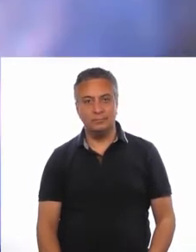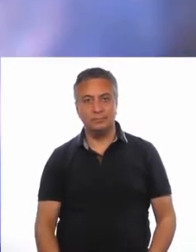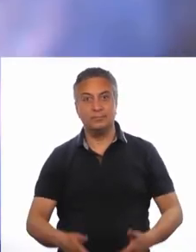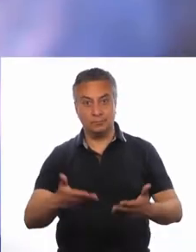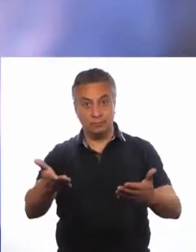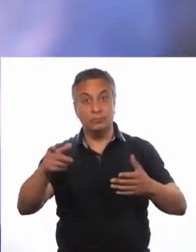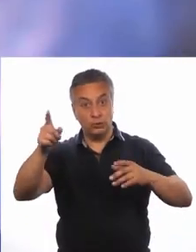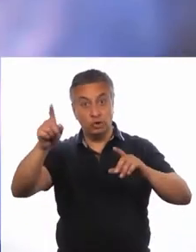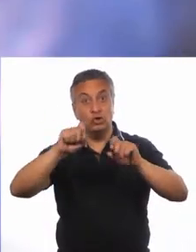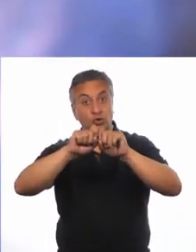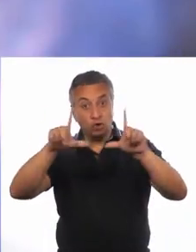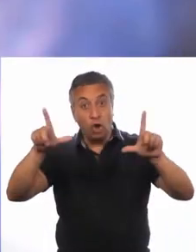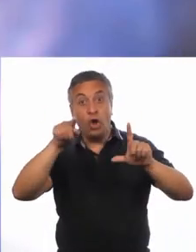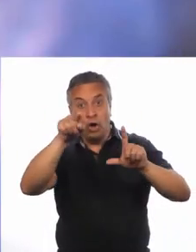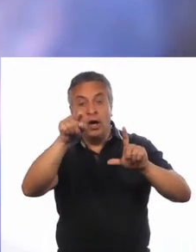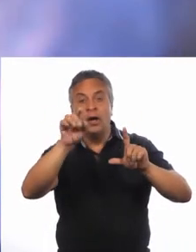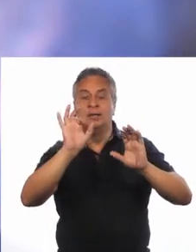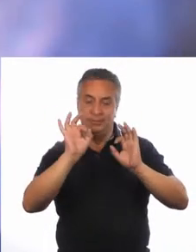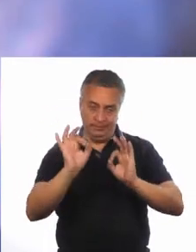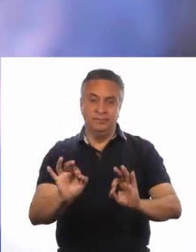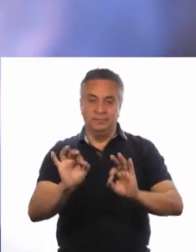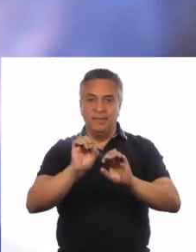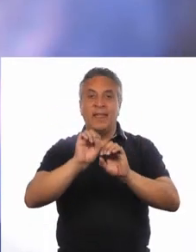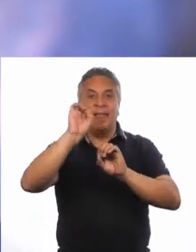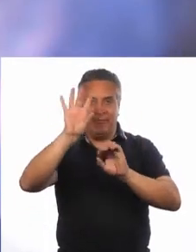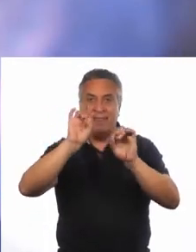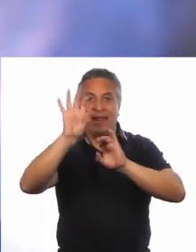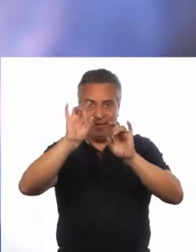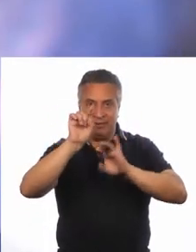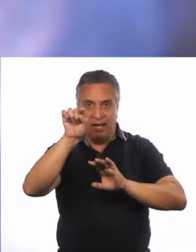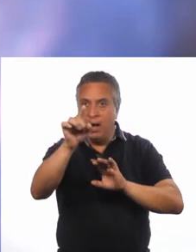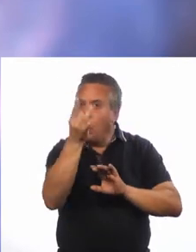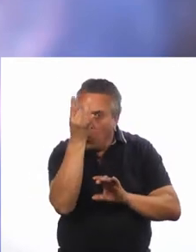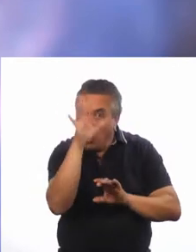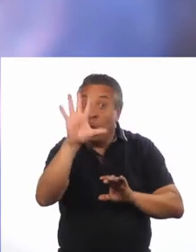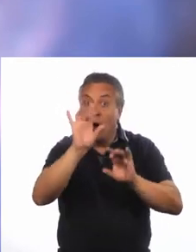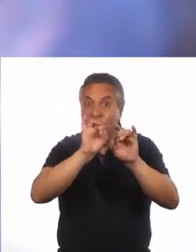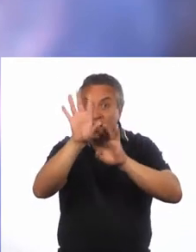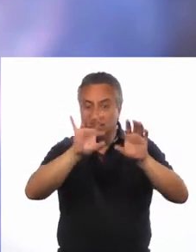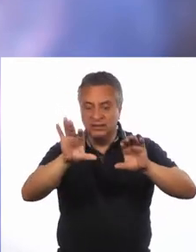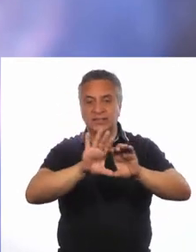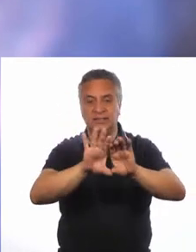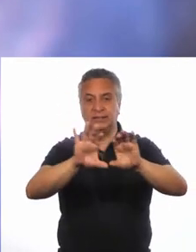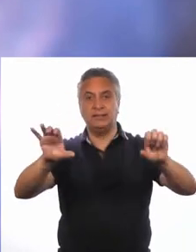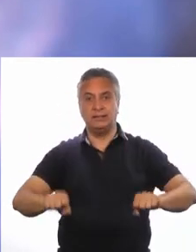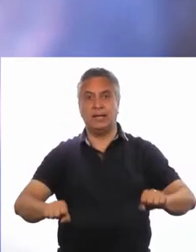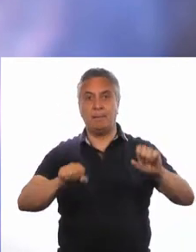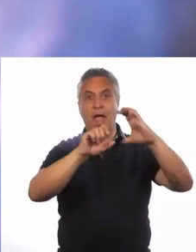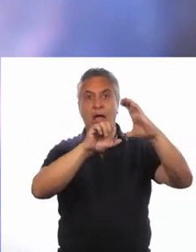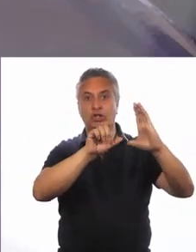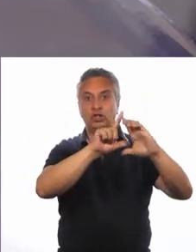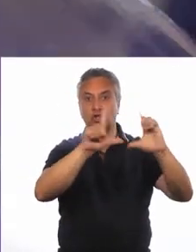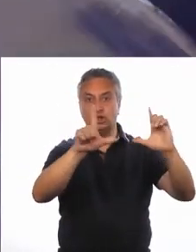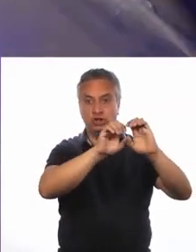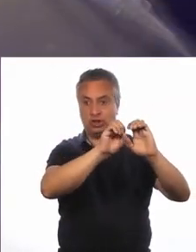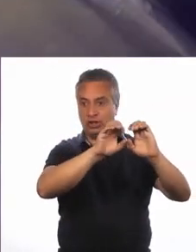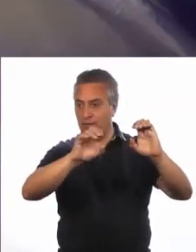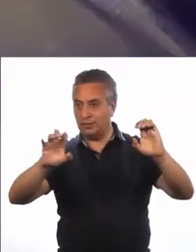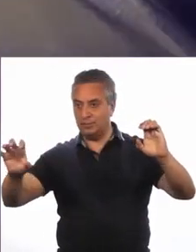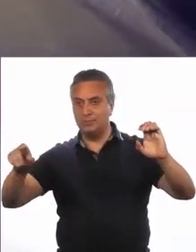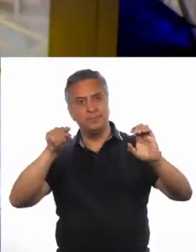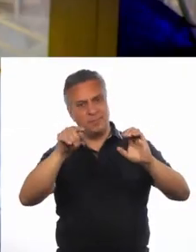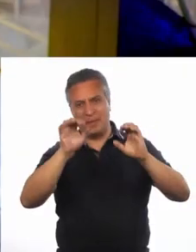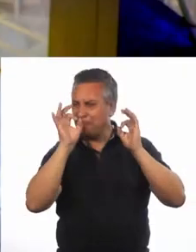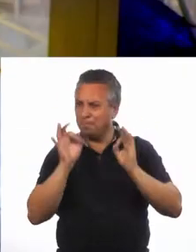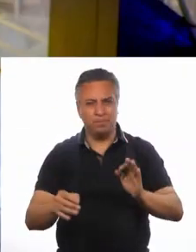nuestro sol es una estrella y es la única estrella del sistema solar es una verdadera esfera de plasma